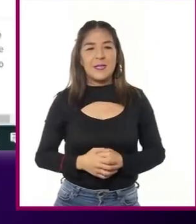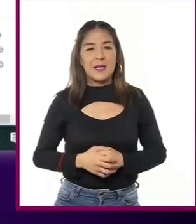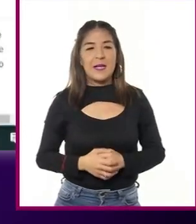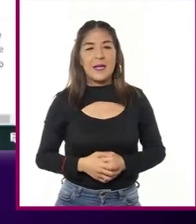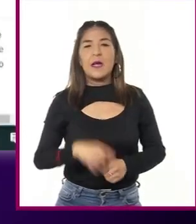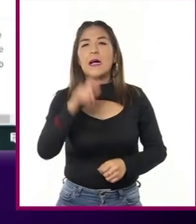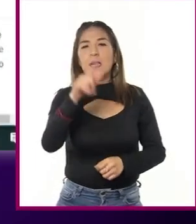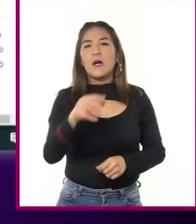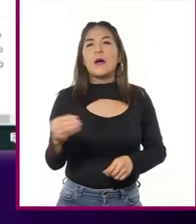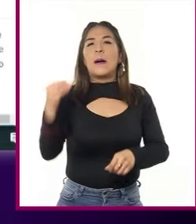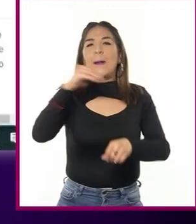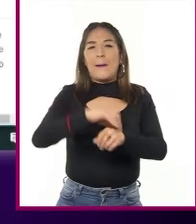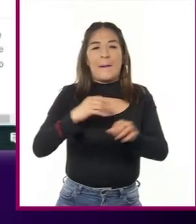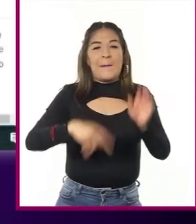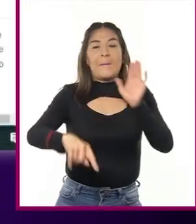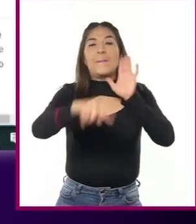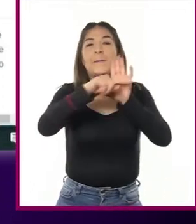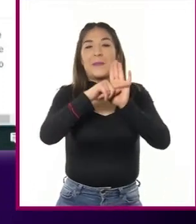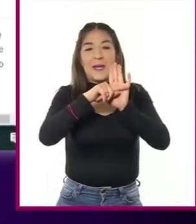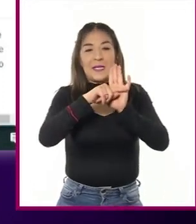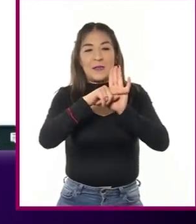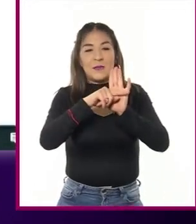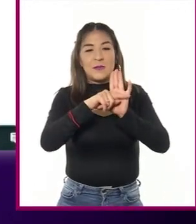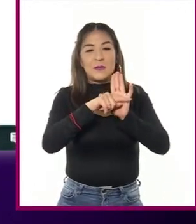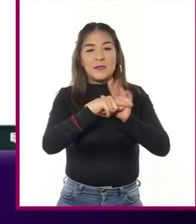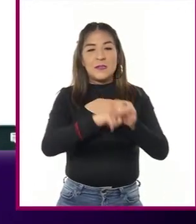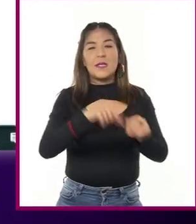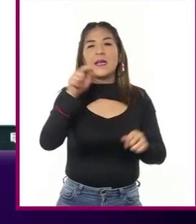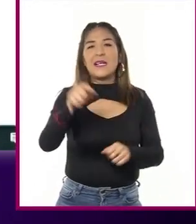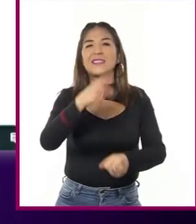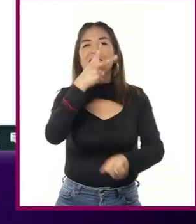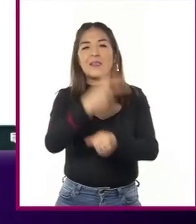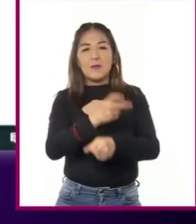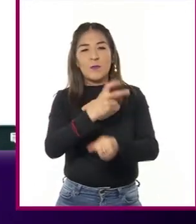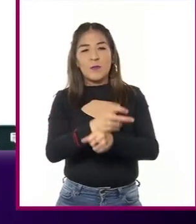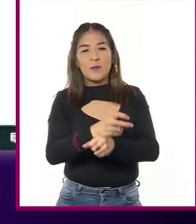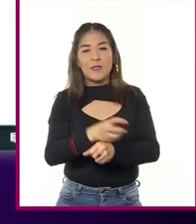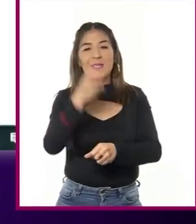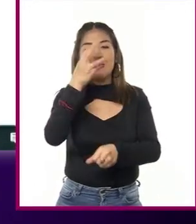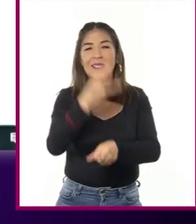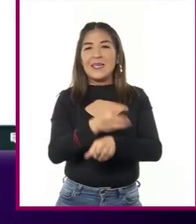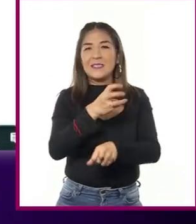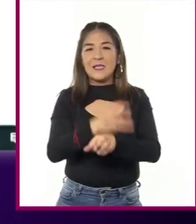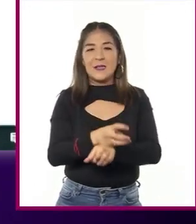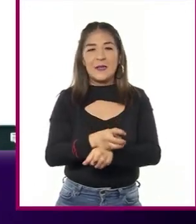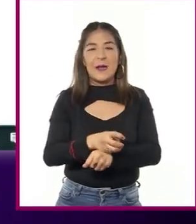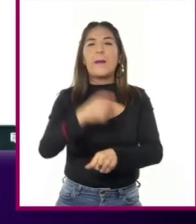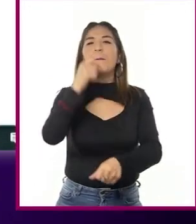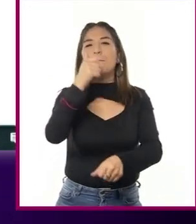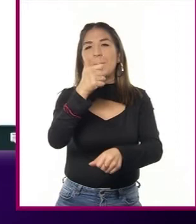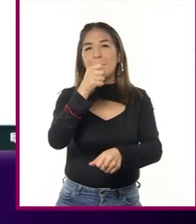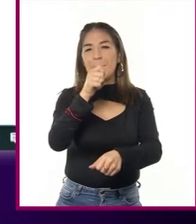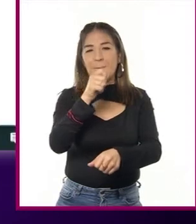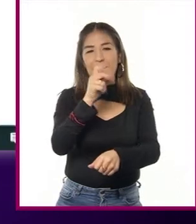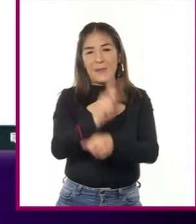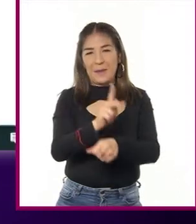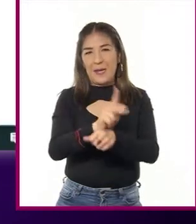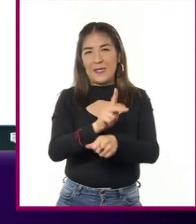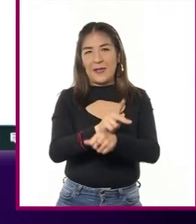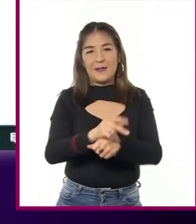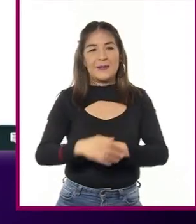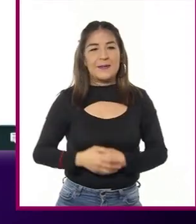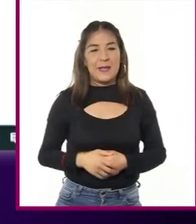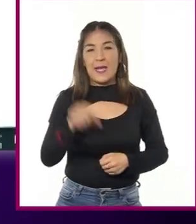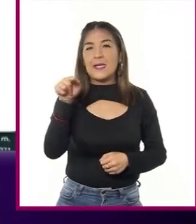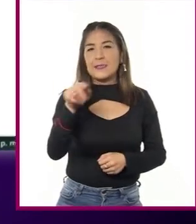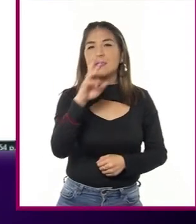utilizamos el signo de menos y en este caso la palabra segundo, tercer y primaria. Y aquí está